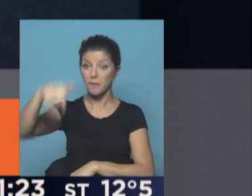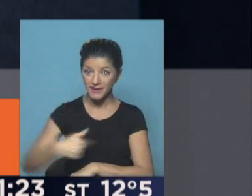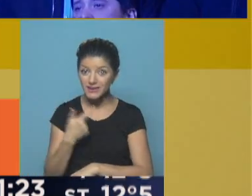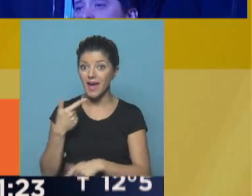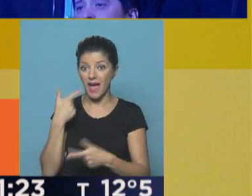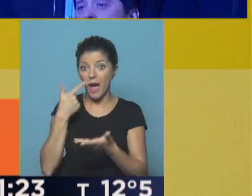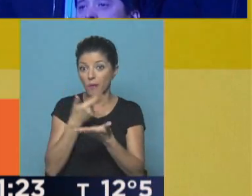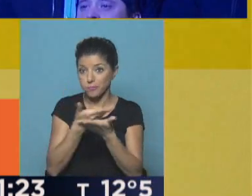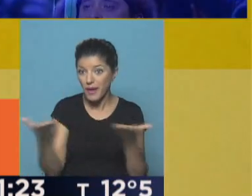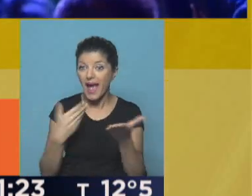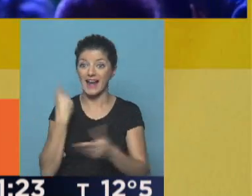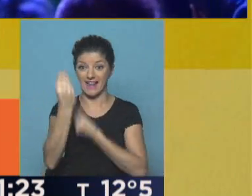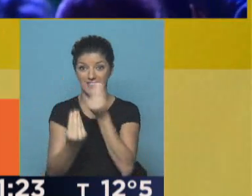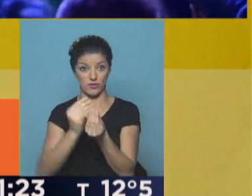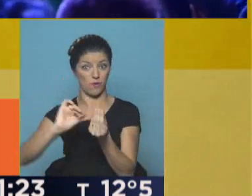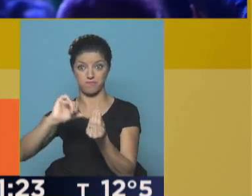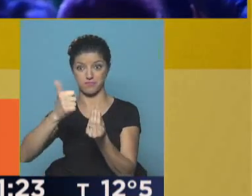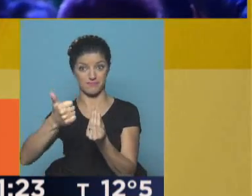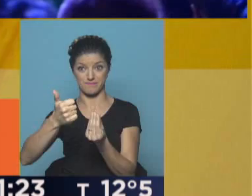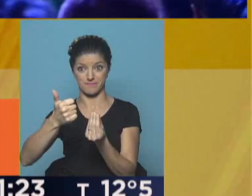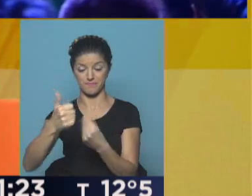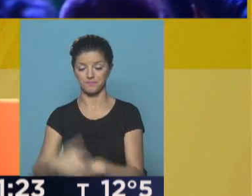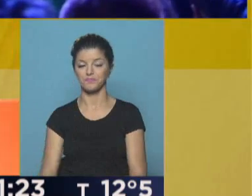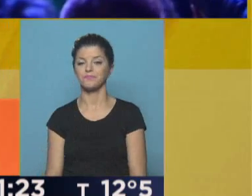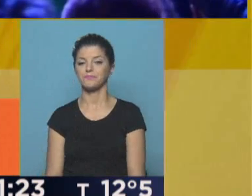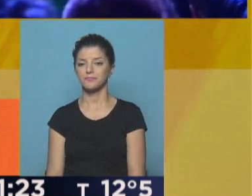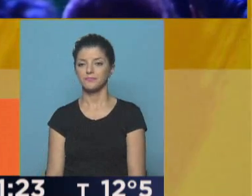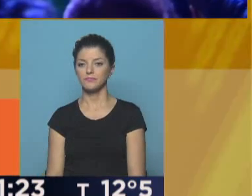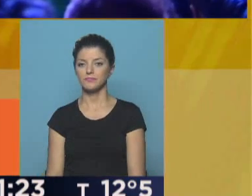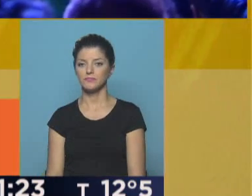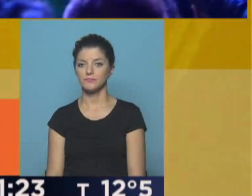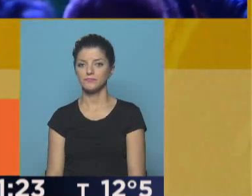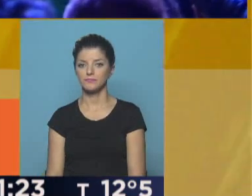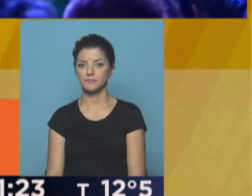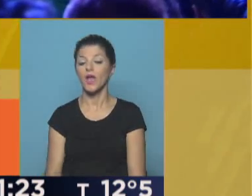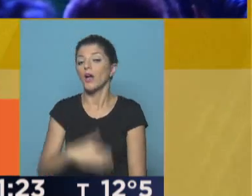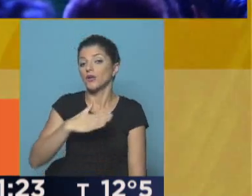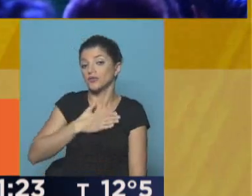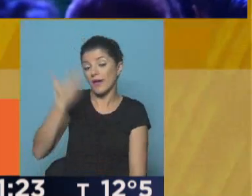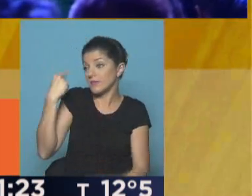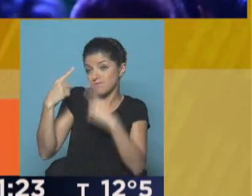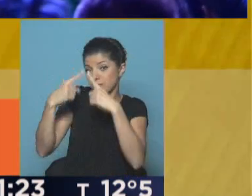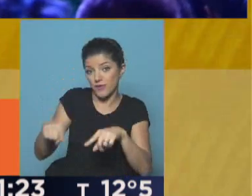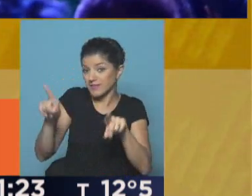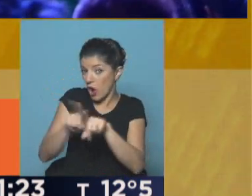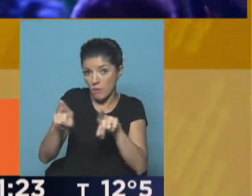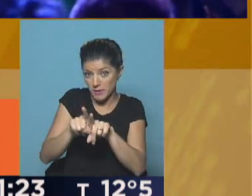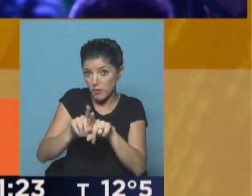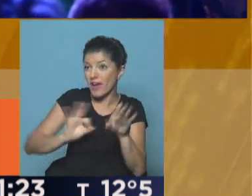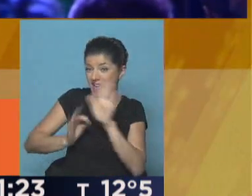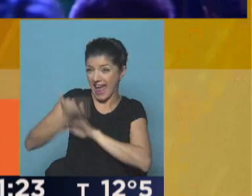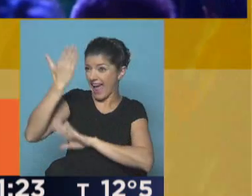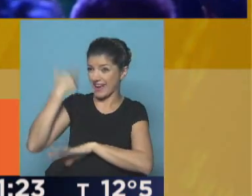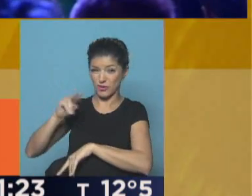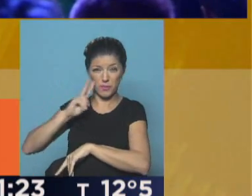legitimidad al candidato que hubiera sido elegido si nosotros en eso tuvimos una gran diferencia a la misma diferencia que expresamos en el año 2015